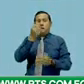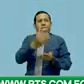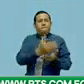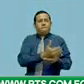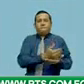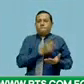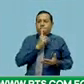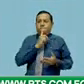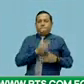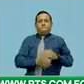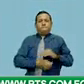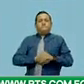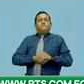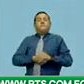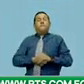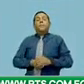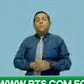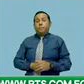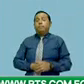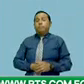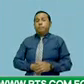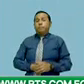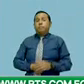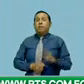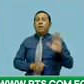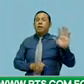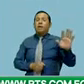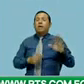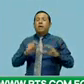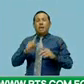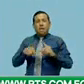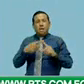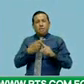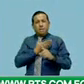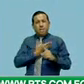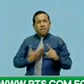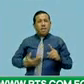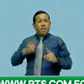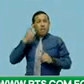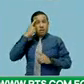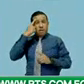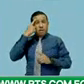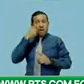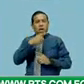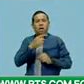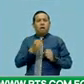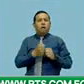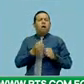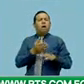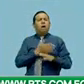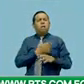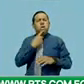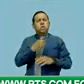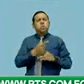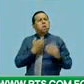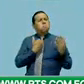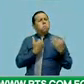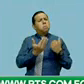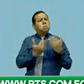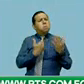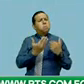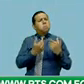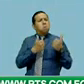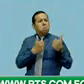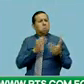expresidente Rafael Correa, porque el general Jorge Gabela habló con el expresidente de la